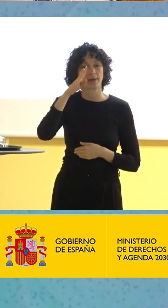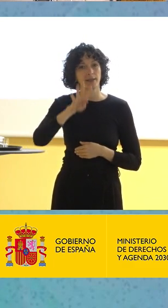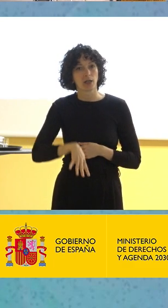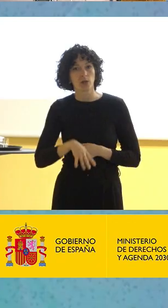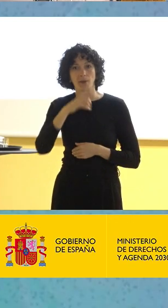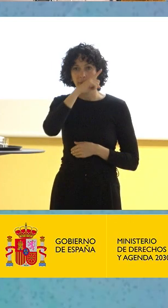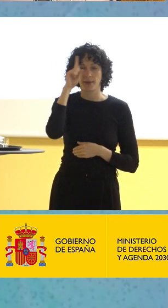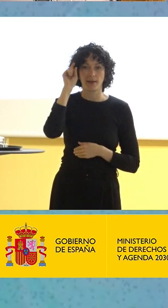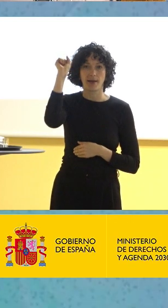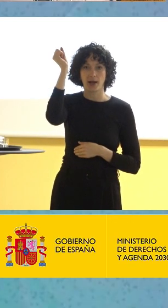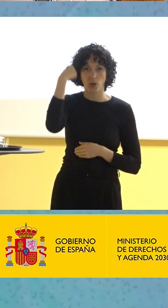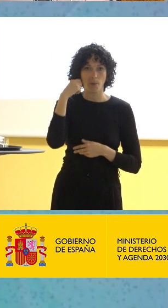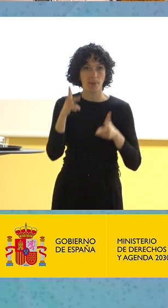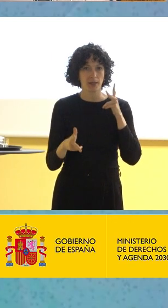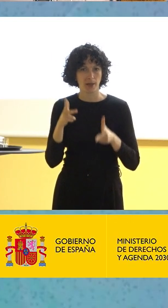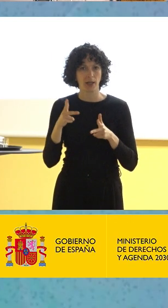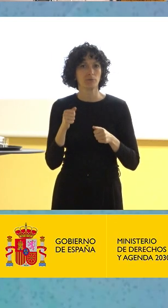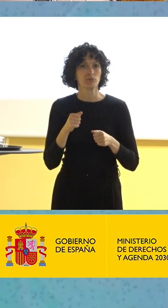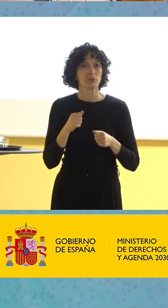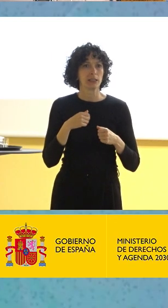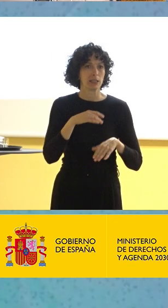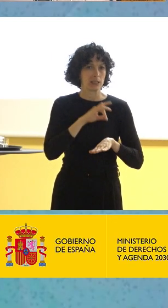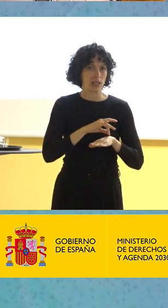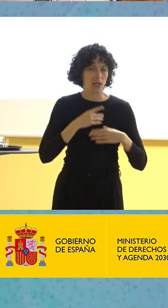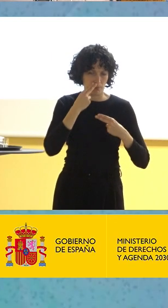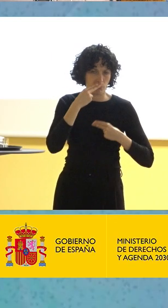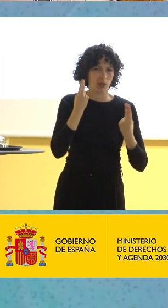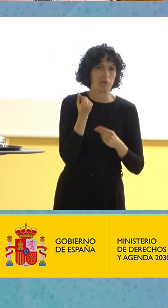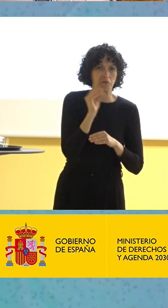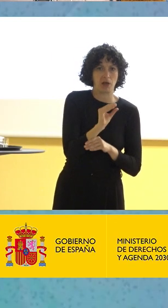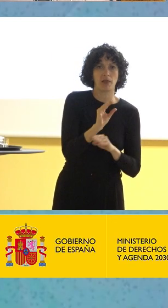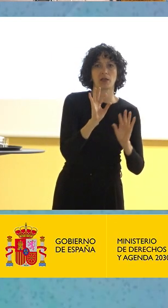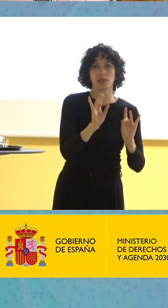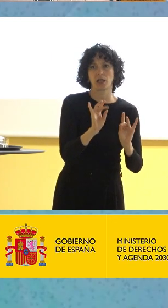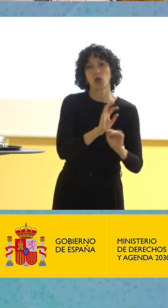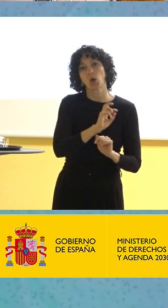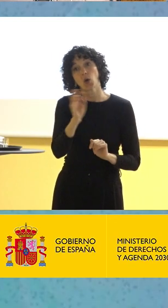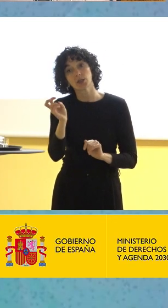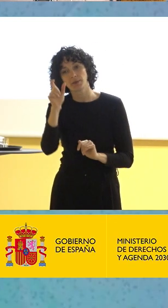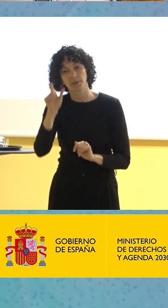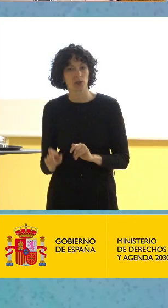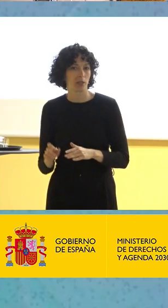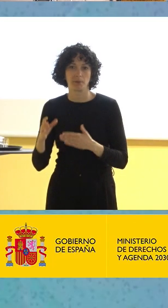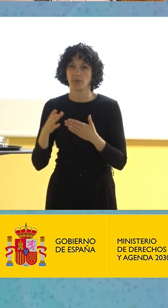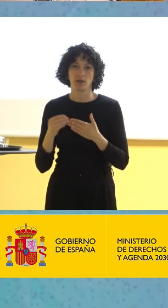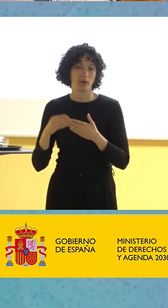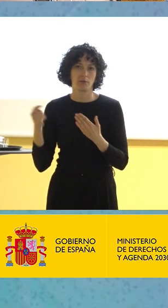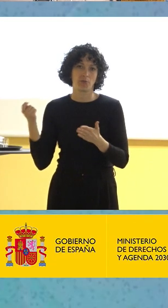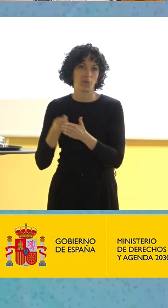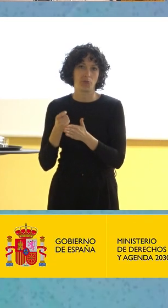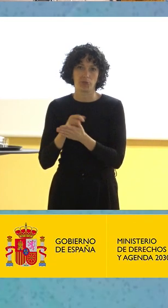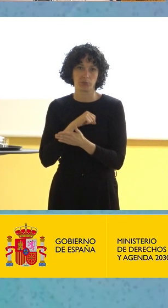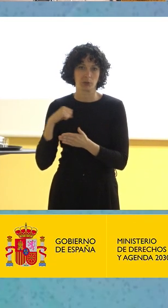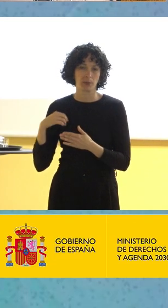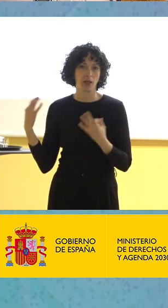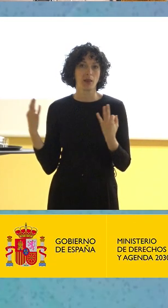País Vasco, que sí que lo financian en sanidad pública, y otras en las que la paciente debe costearlo o se